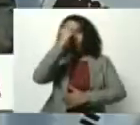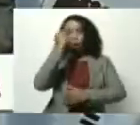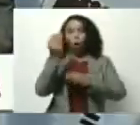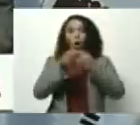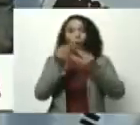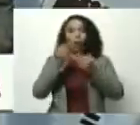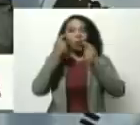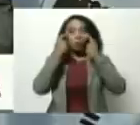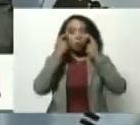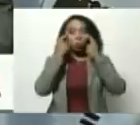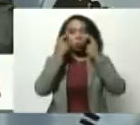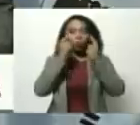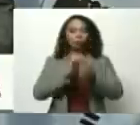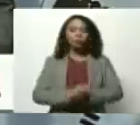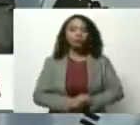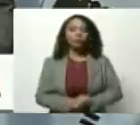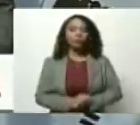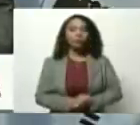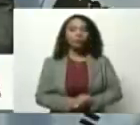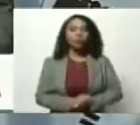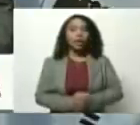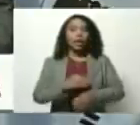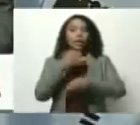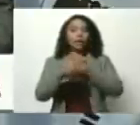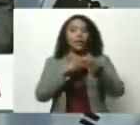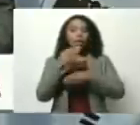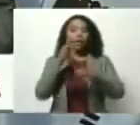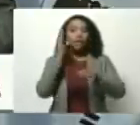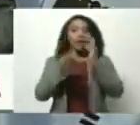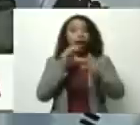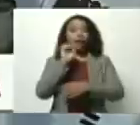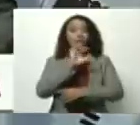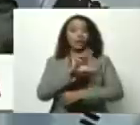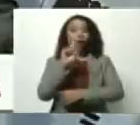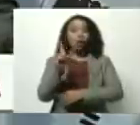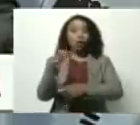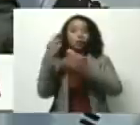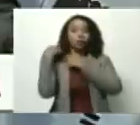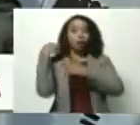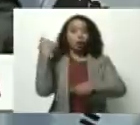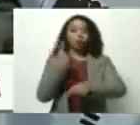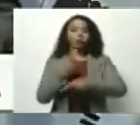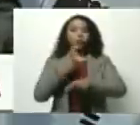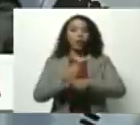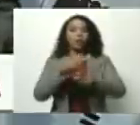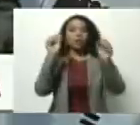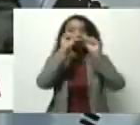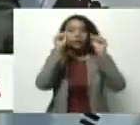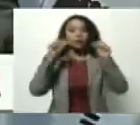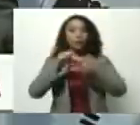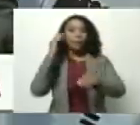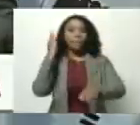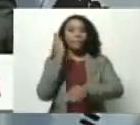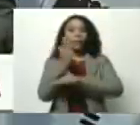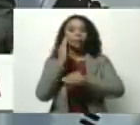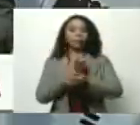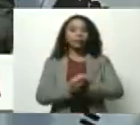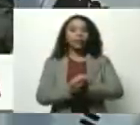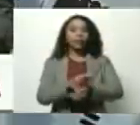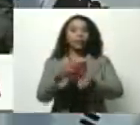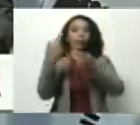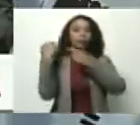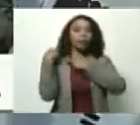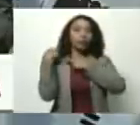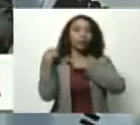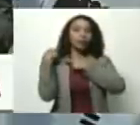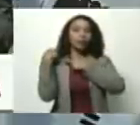como síndrome de Down. Se comisionó a la fiscal 31 con competencia en sistema penal de responsabilidad